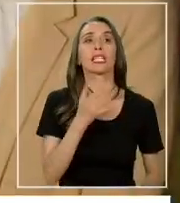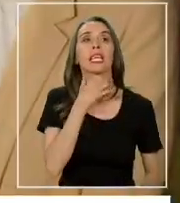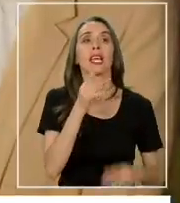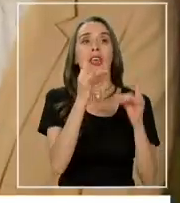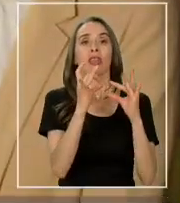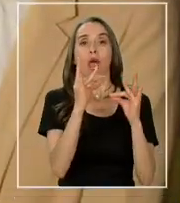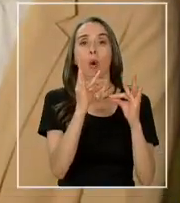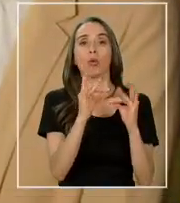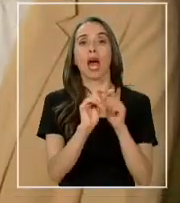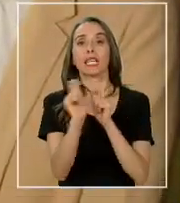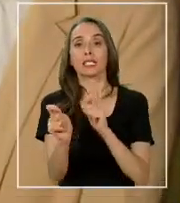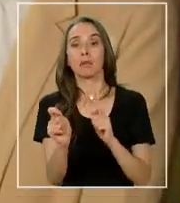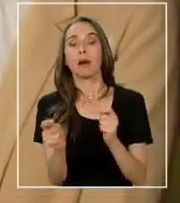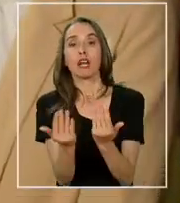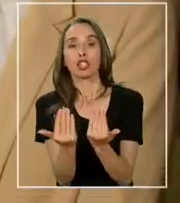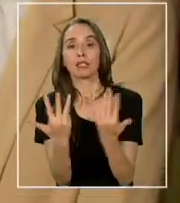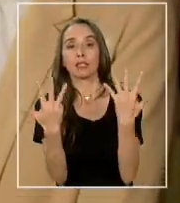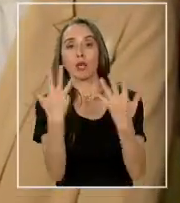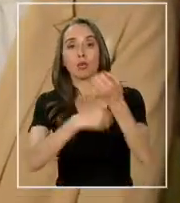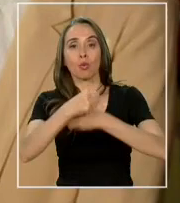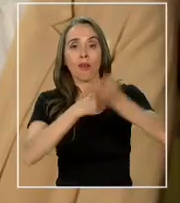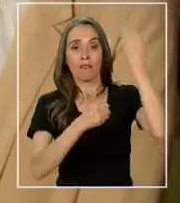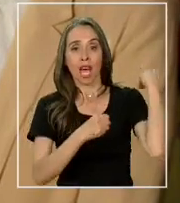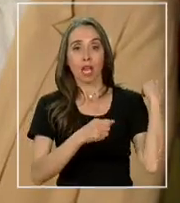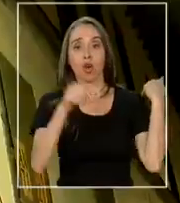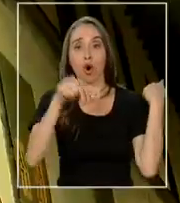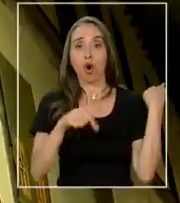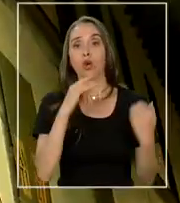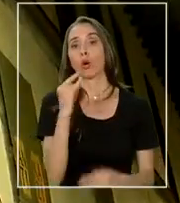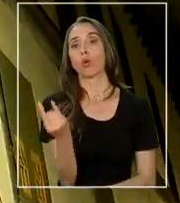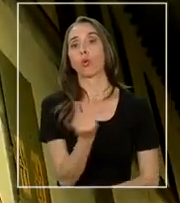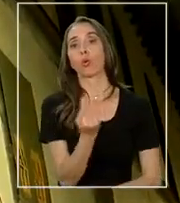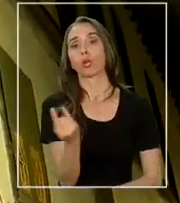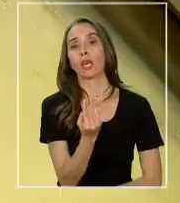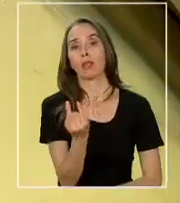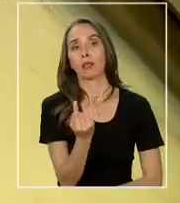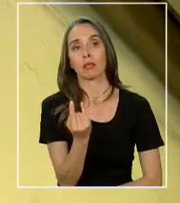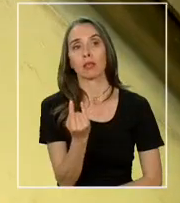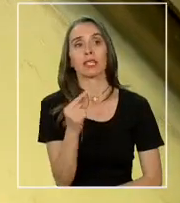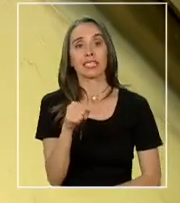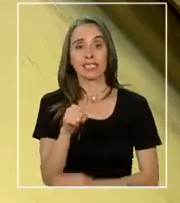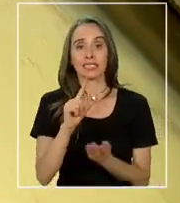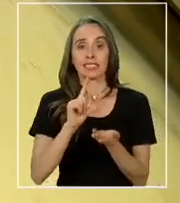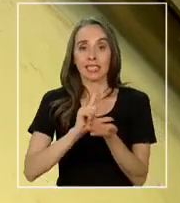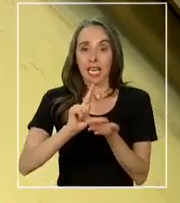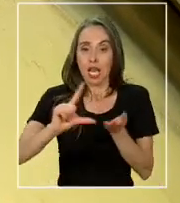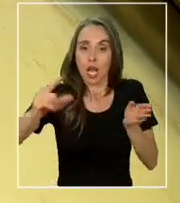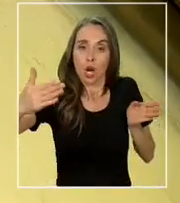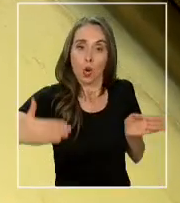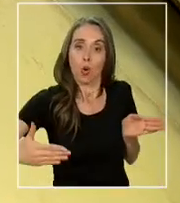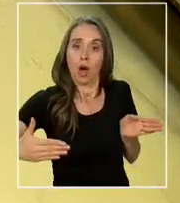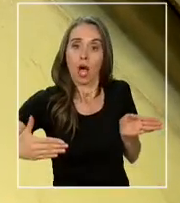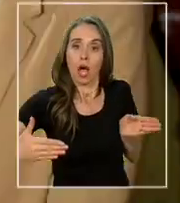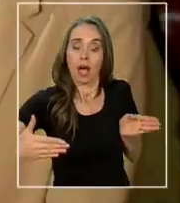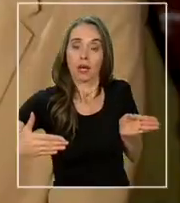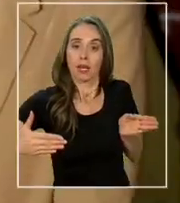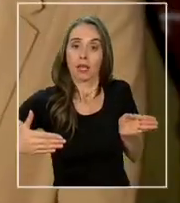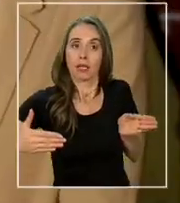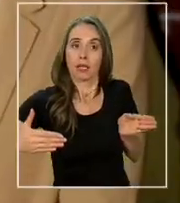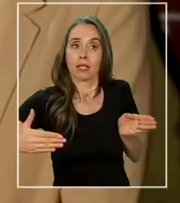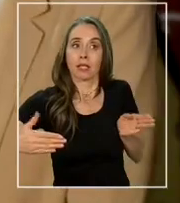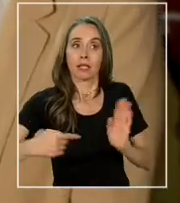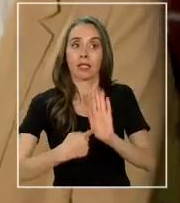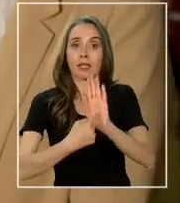era necesario hace 9 años, hoy día es urgente. Este es un sector que se ha transformado en